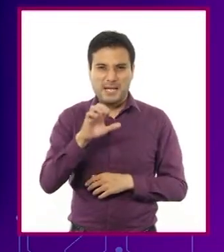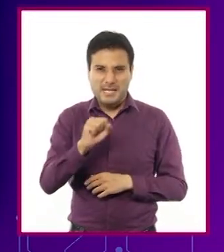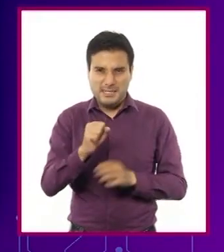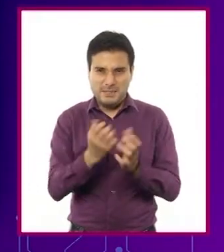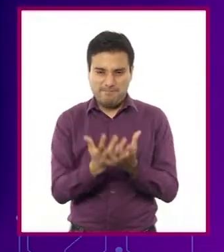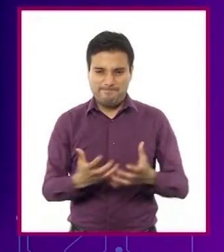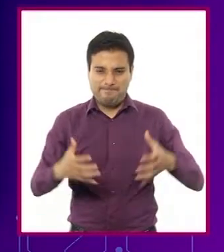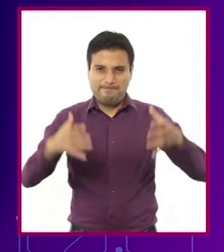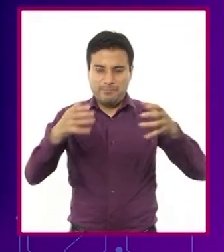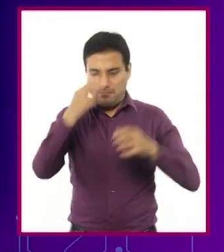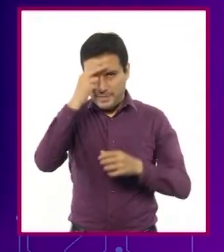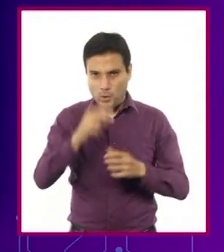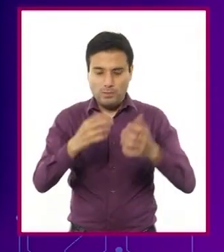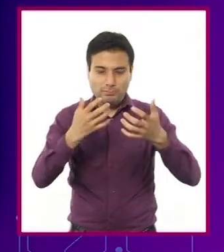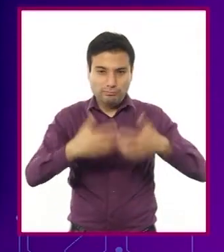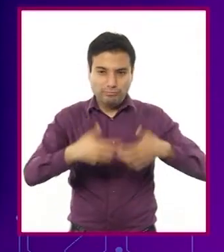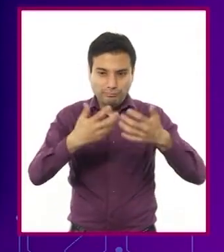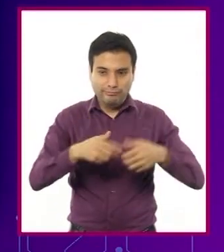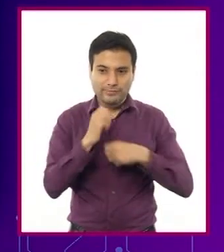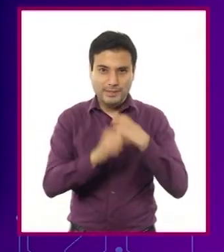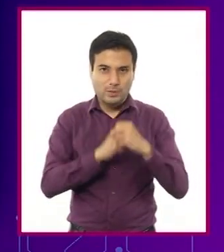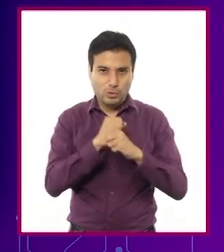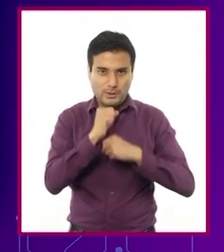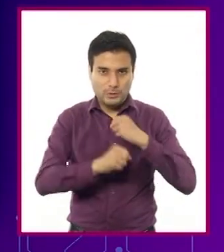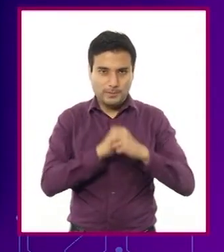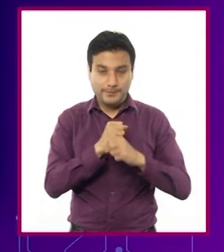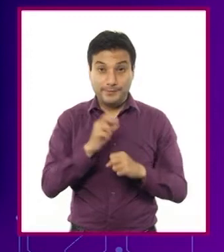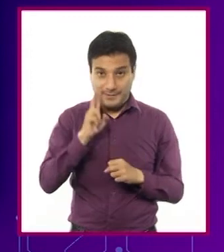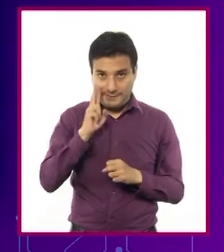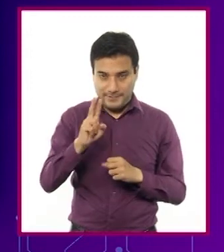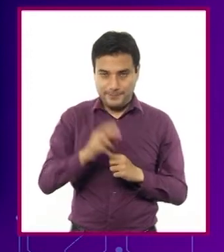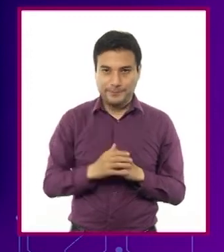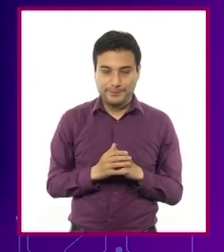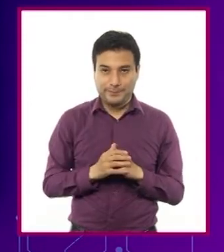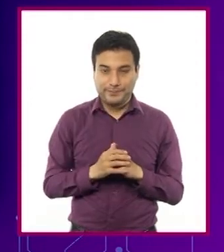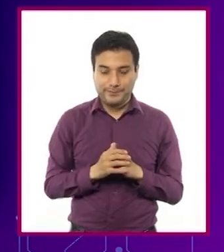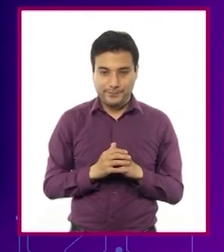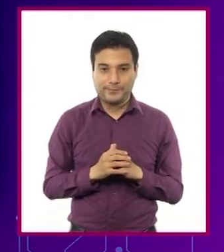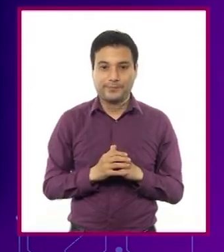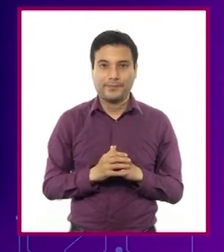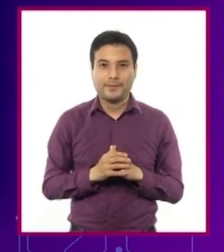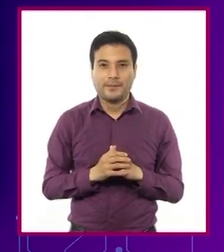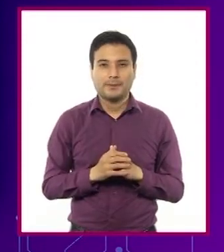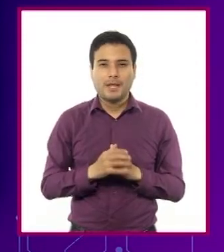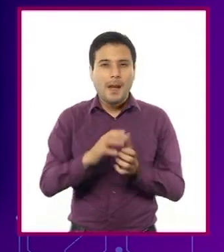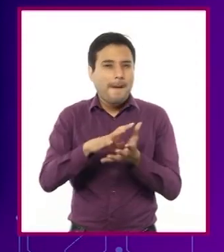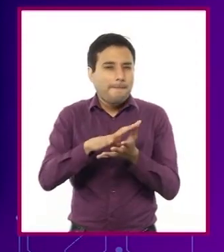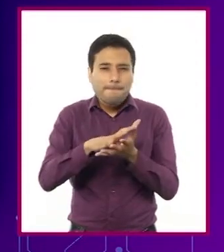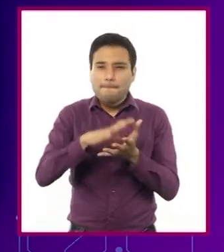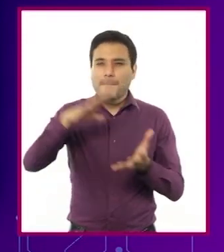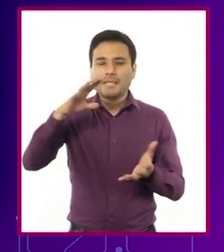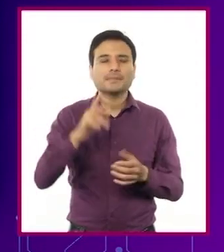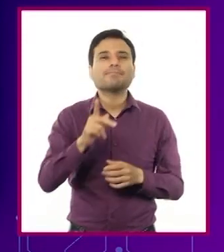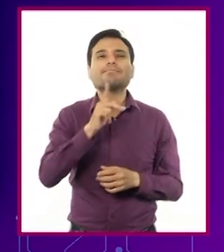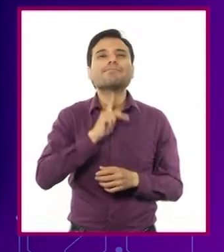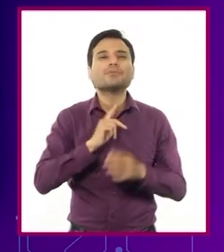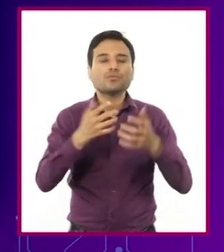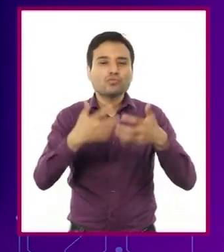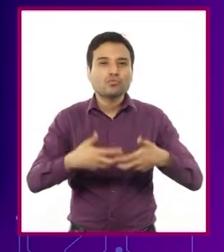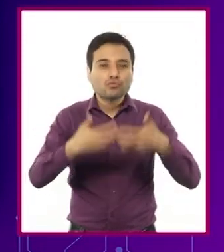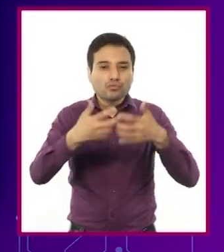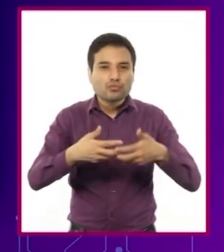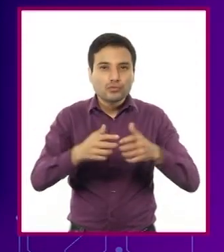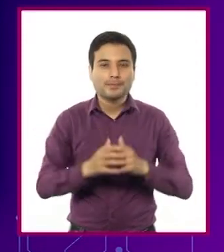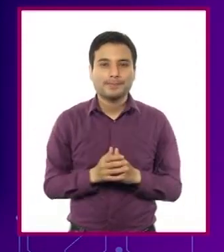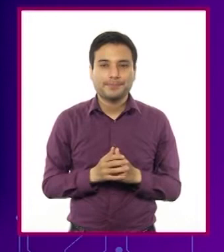producción nacional por año. Observen que la región del país con mayor aporte de cantidad de petróleo es la